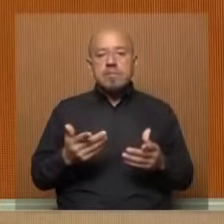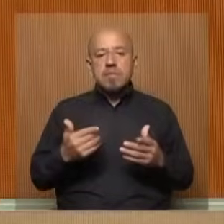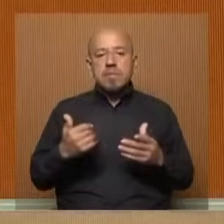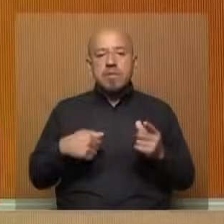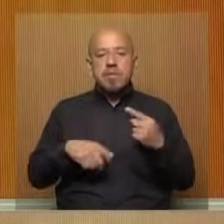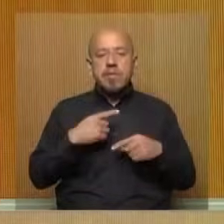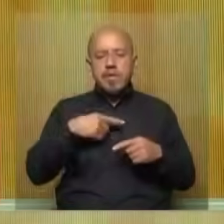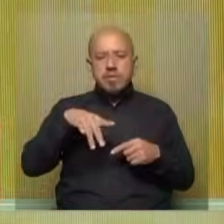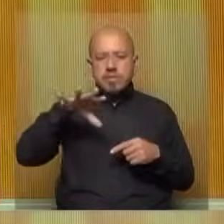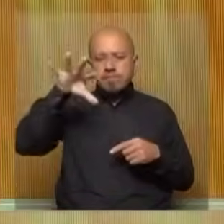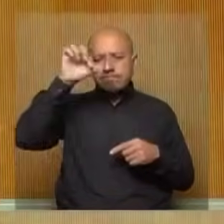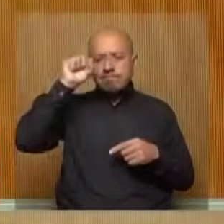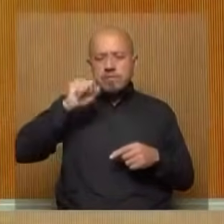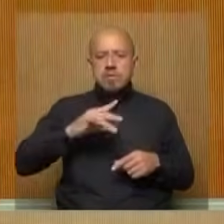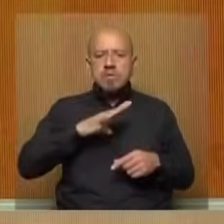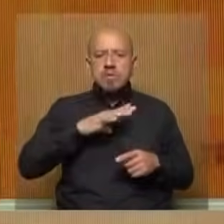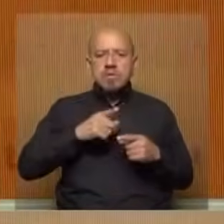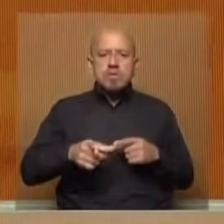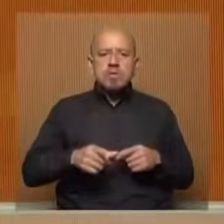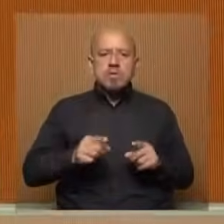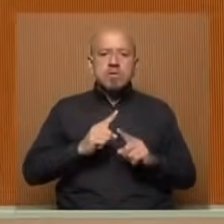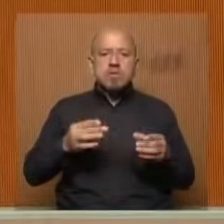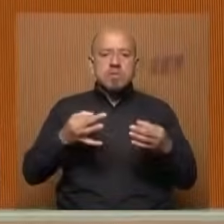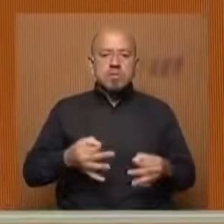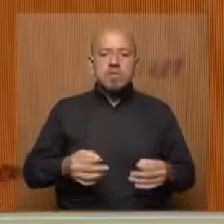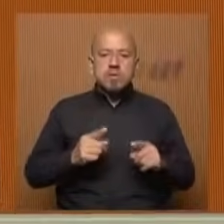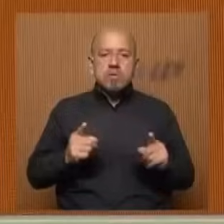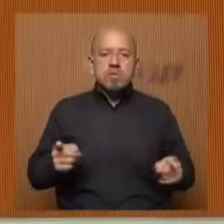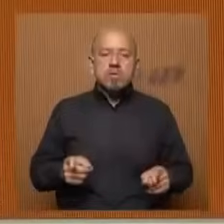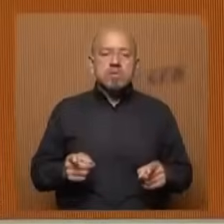la interpretación de lo que va pasando no es completa